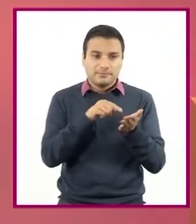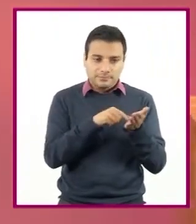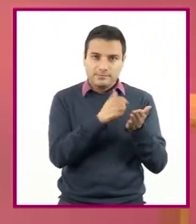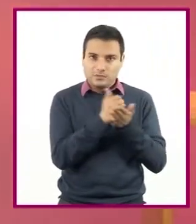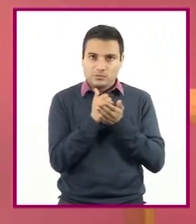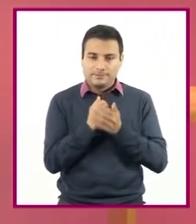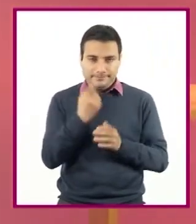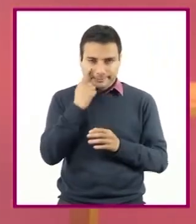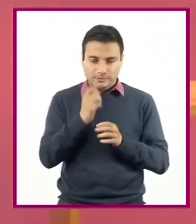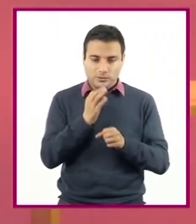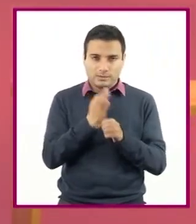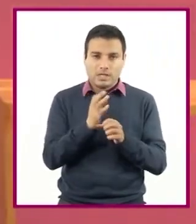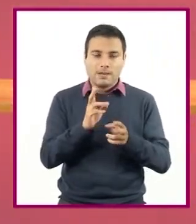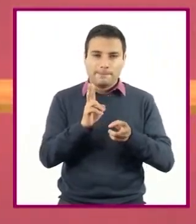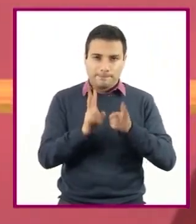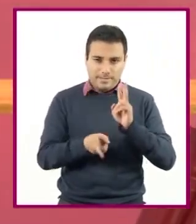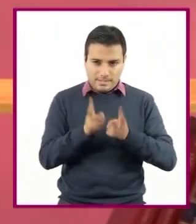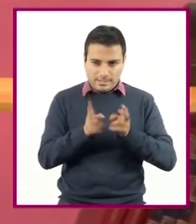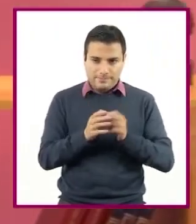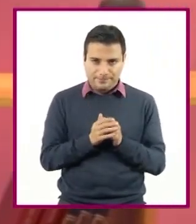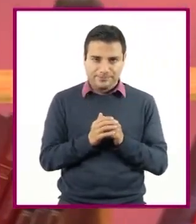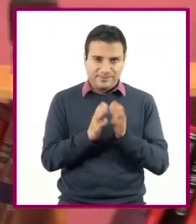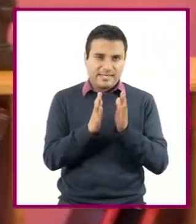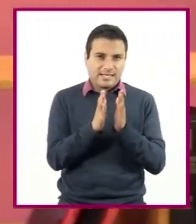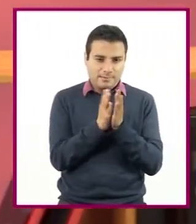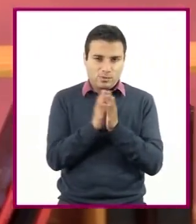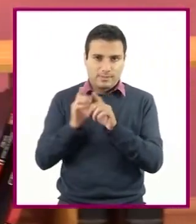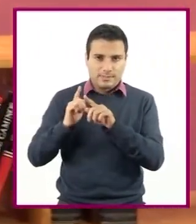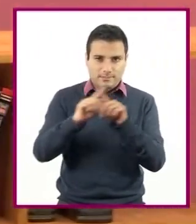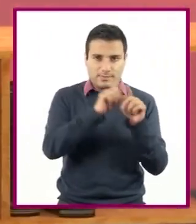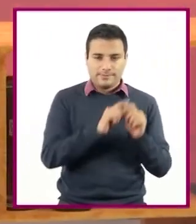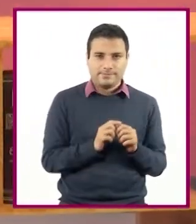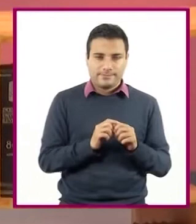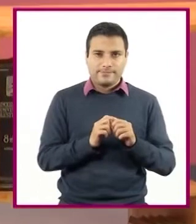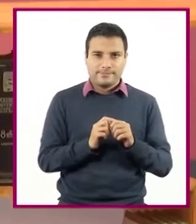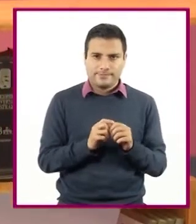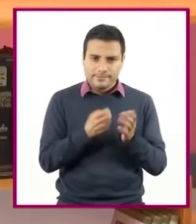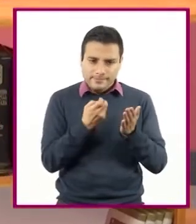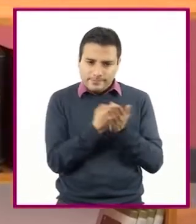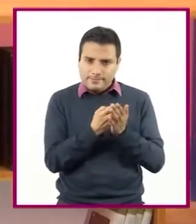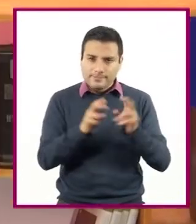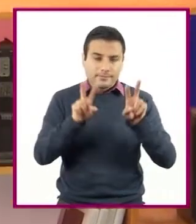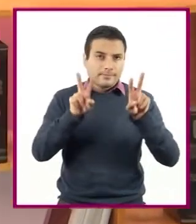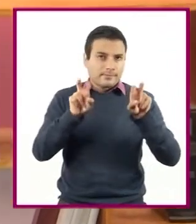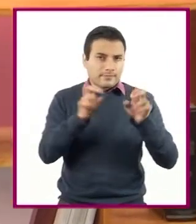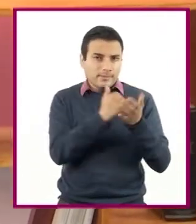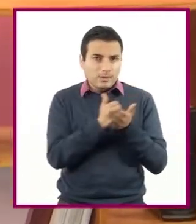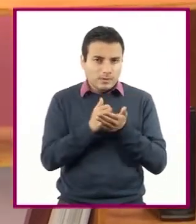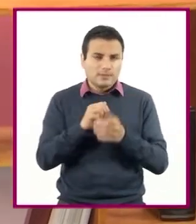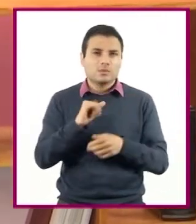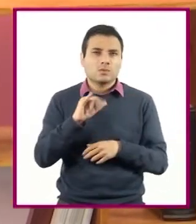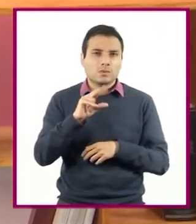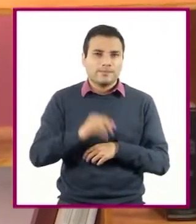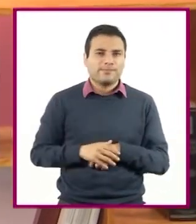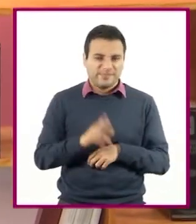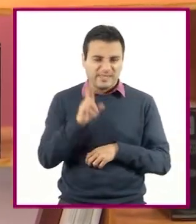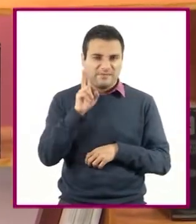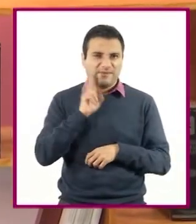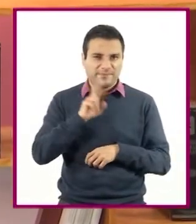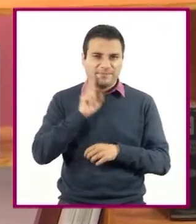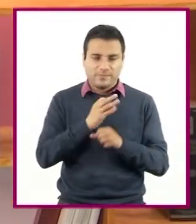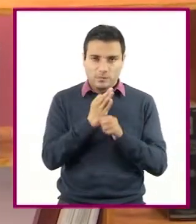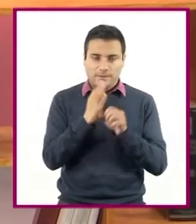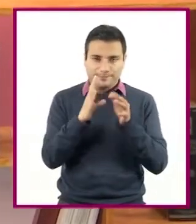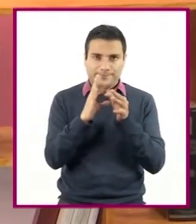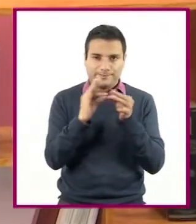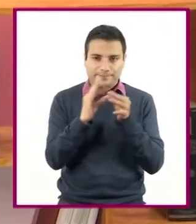platiquemos acerca de algunas y encontremos la vigencia de los contenidos y personajes de obras justamente de ese